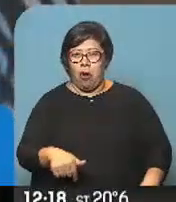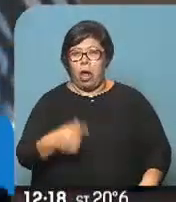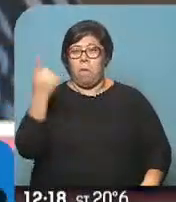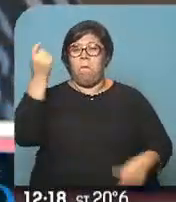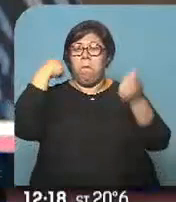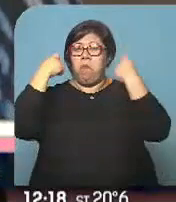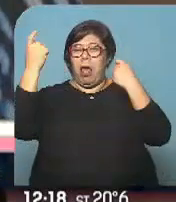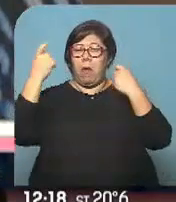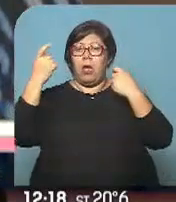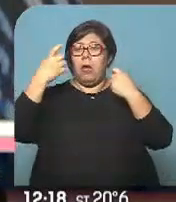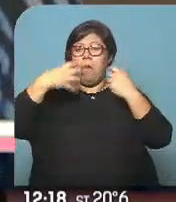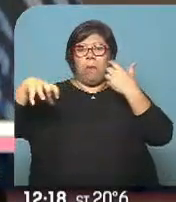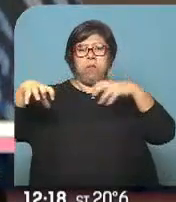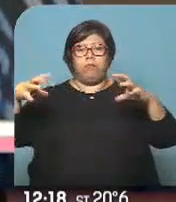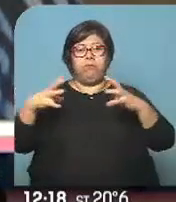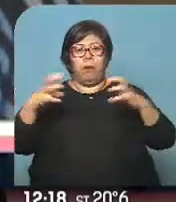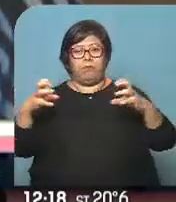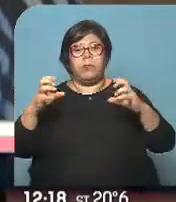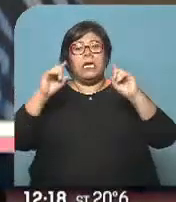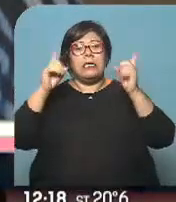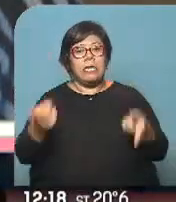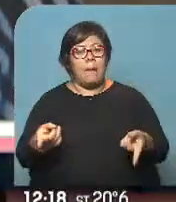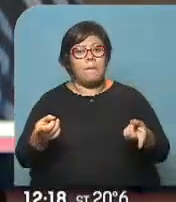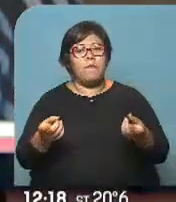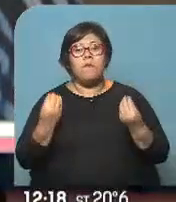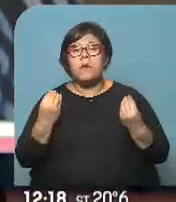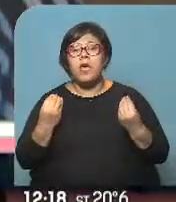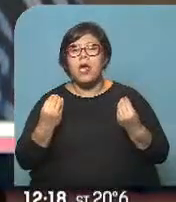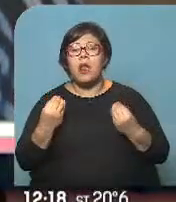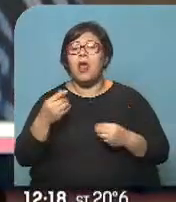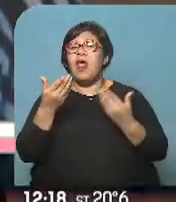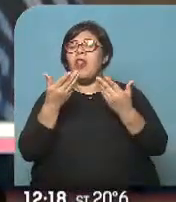y también los constitucionalistas de aquel país para determinar si esta